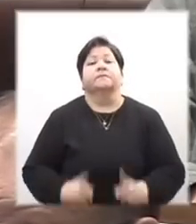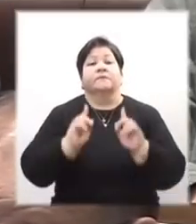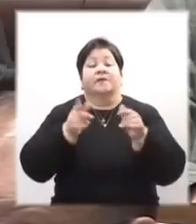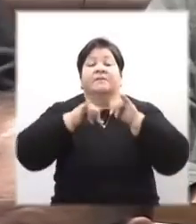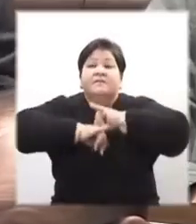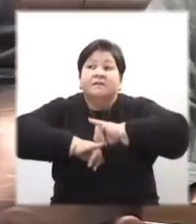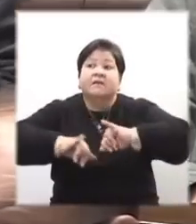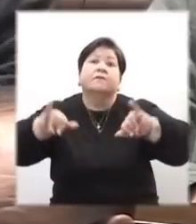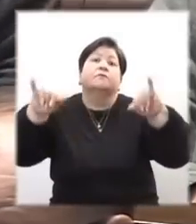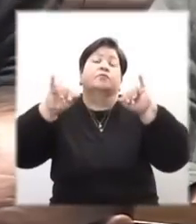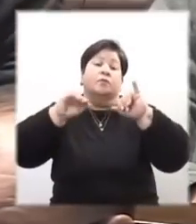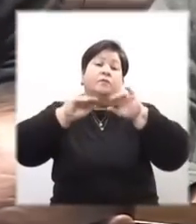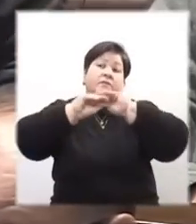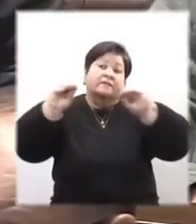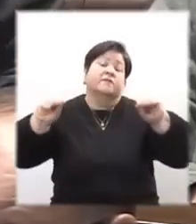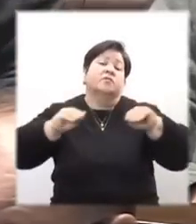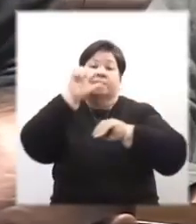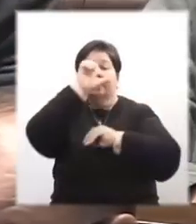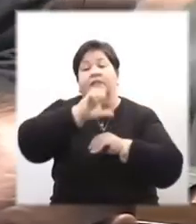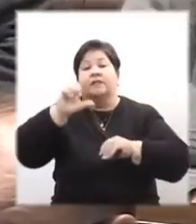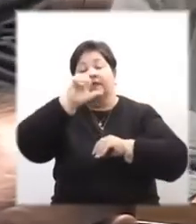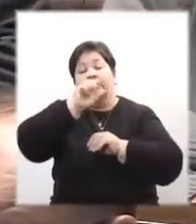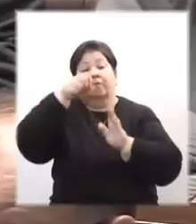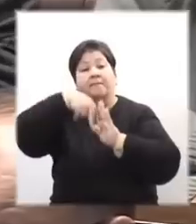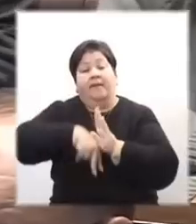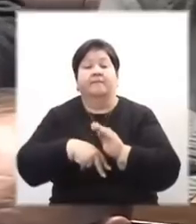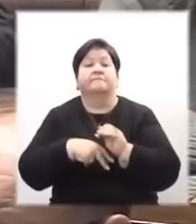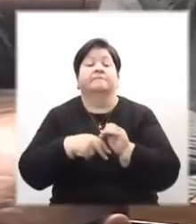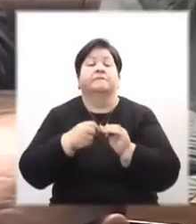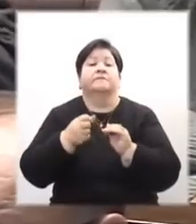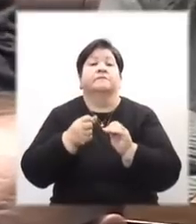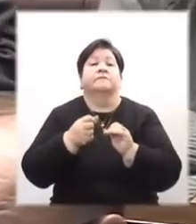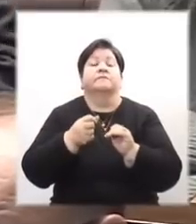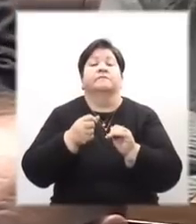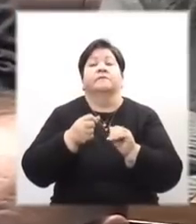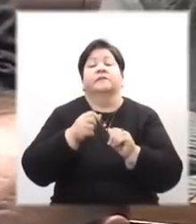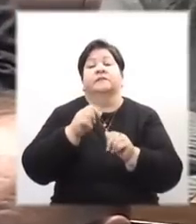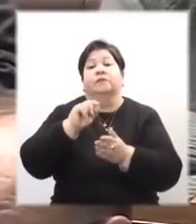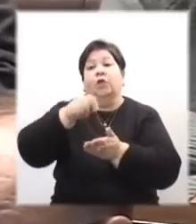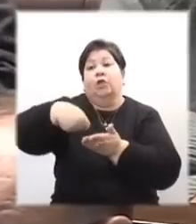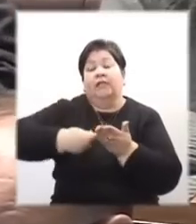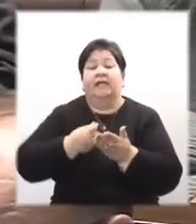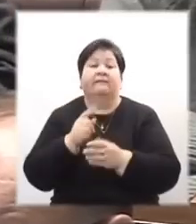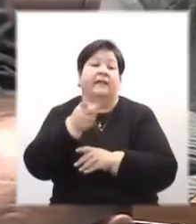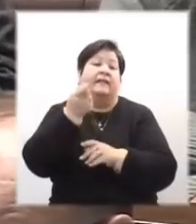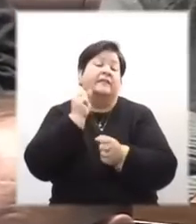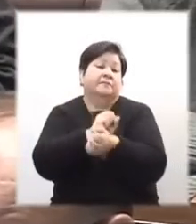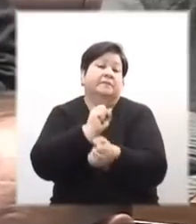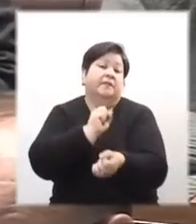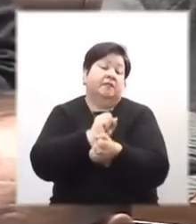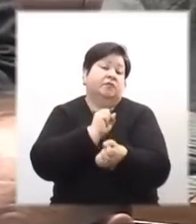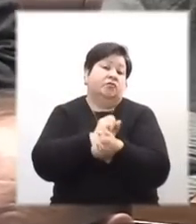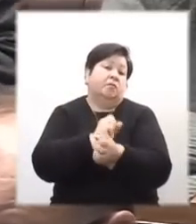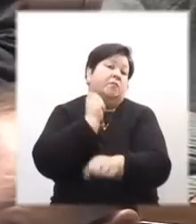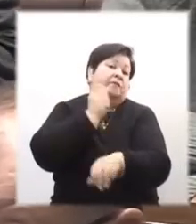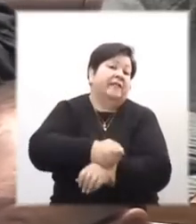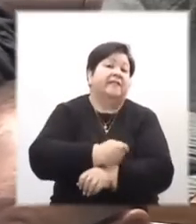También se anunció en enero un plan de prevención de homicidios. Dijo textualmente que se contratarían a exconvictos a través del BID.